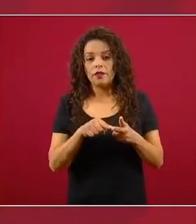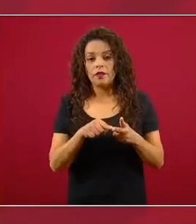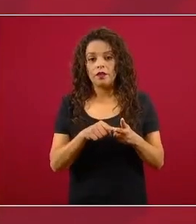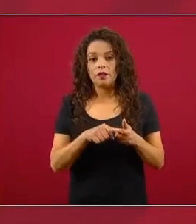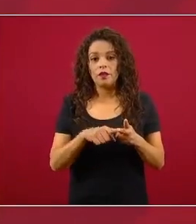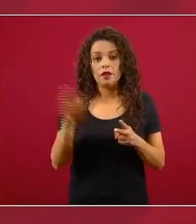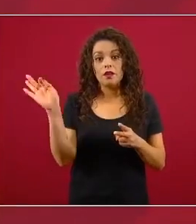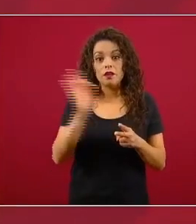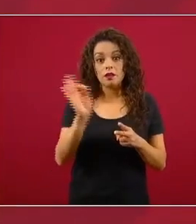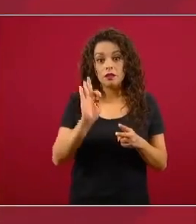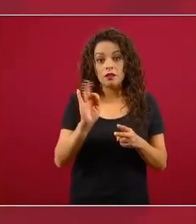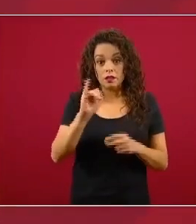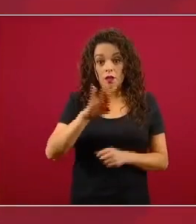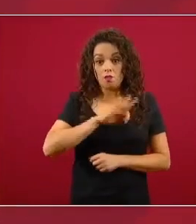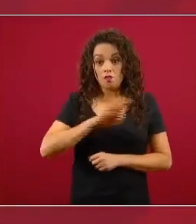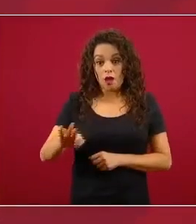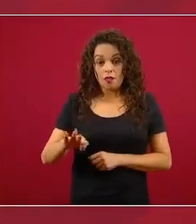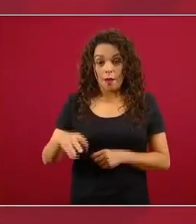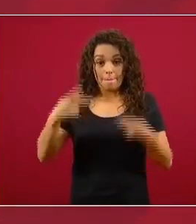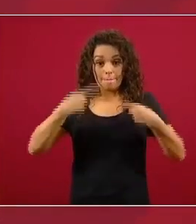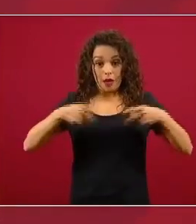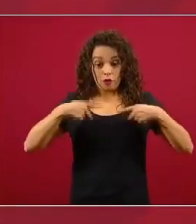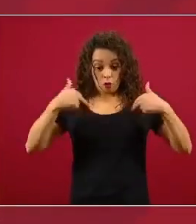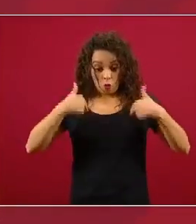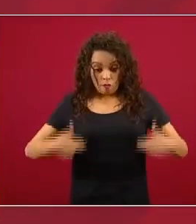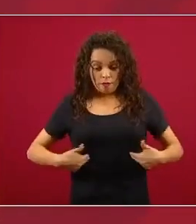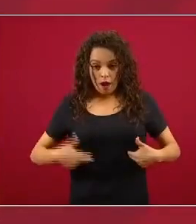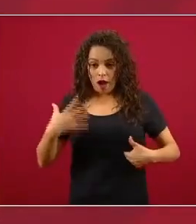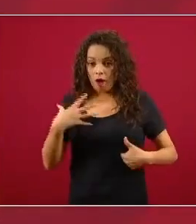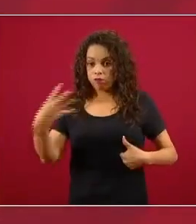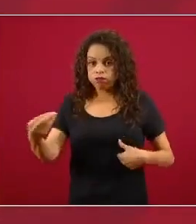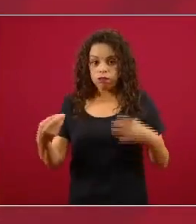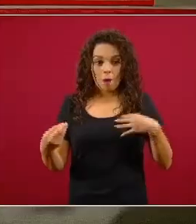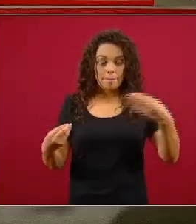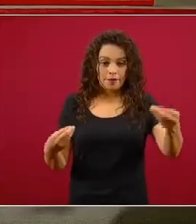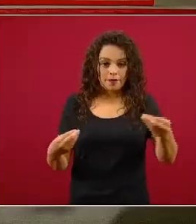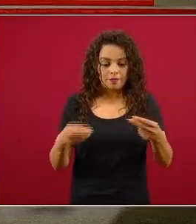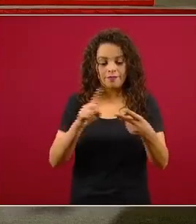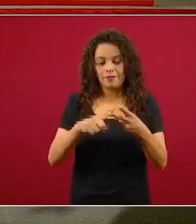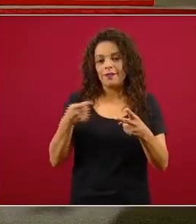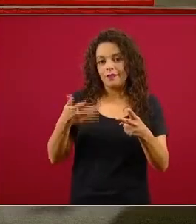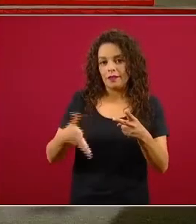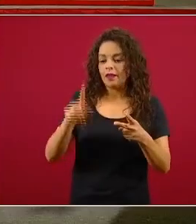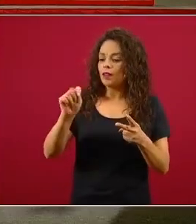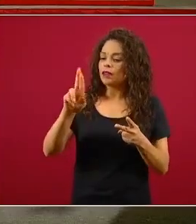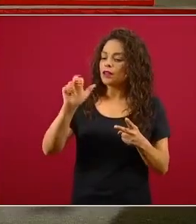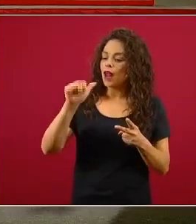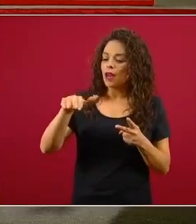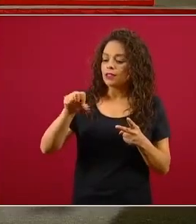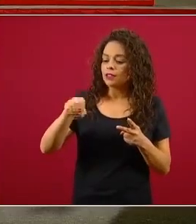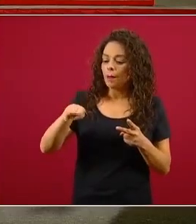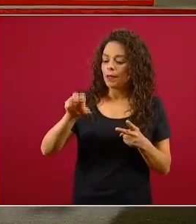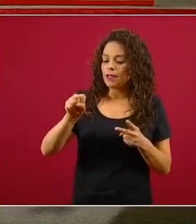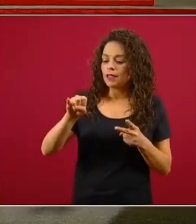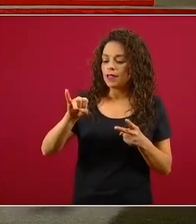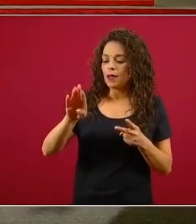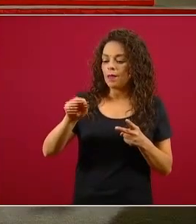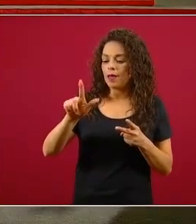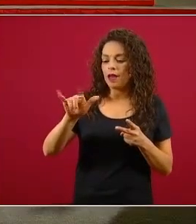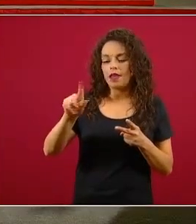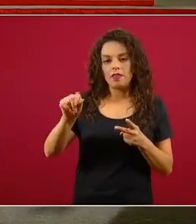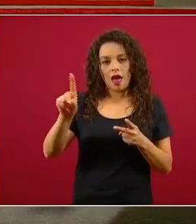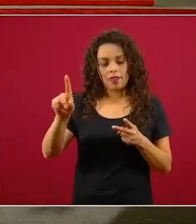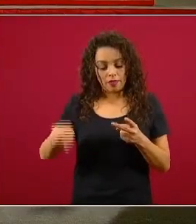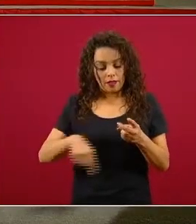de transmitirse entre seres humanos, y es la transmisibilidad. Y lo tercero es una condición un poco